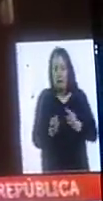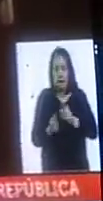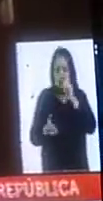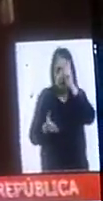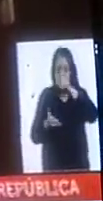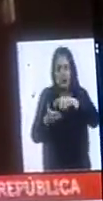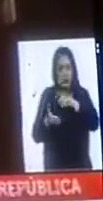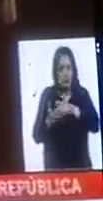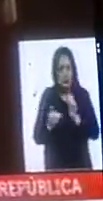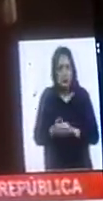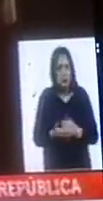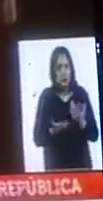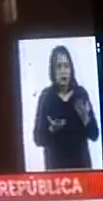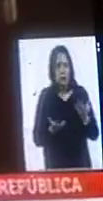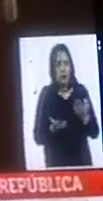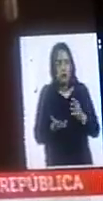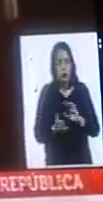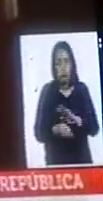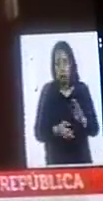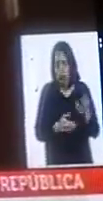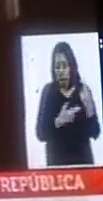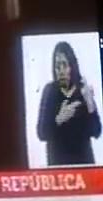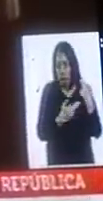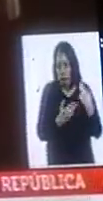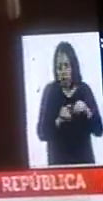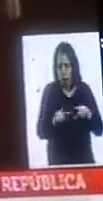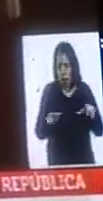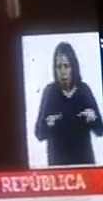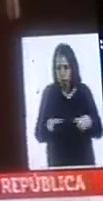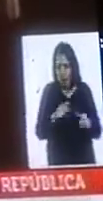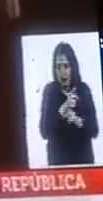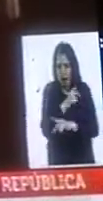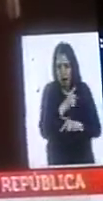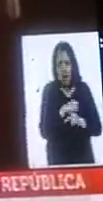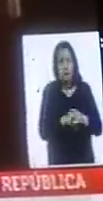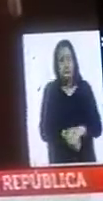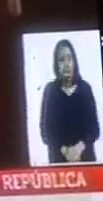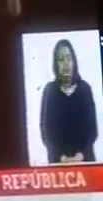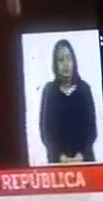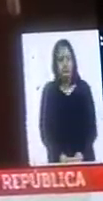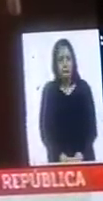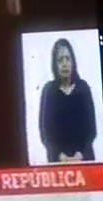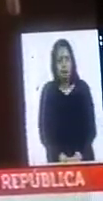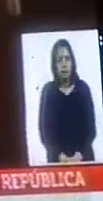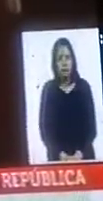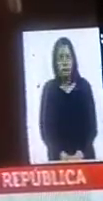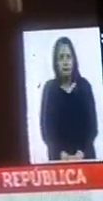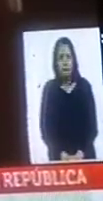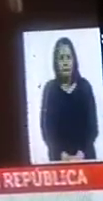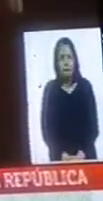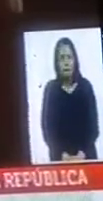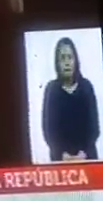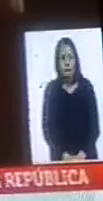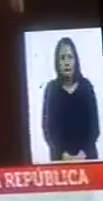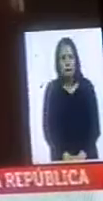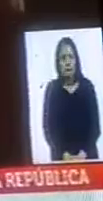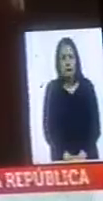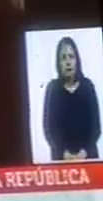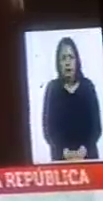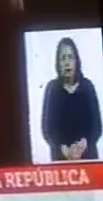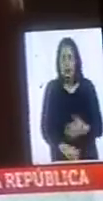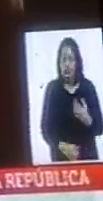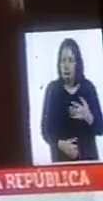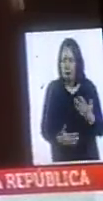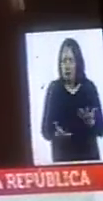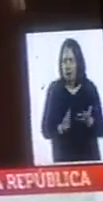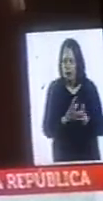de eso no en su territorio en un escenario de